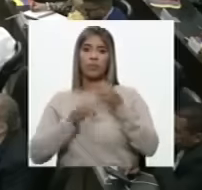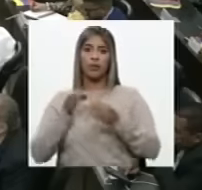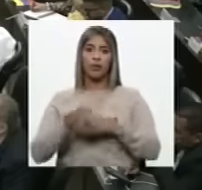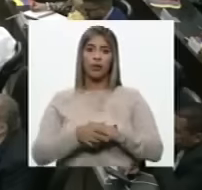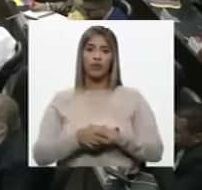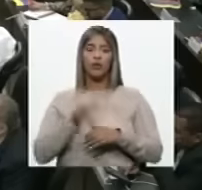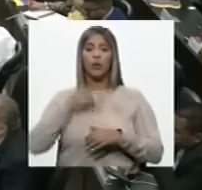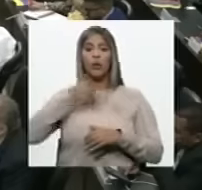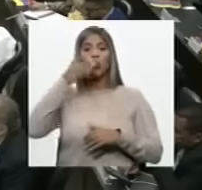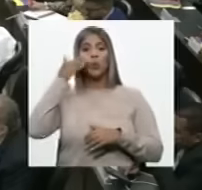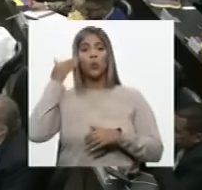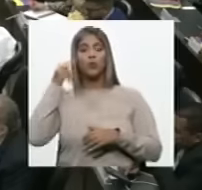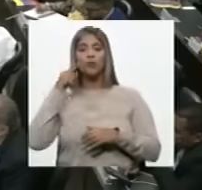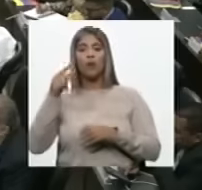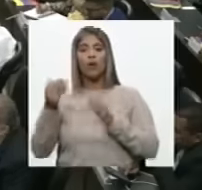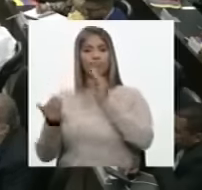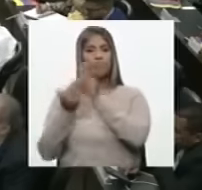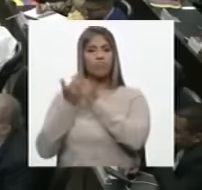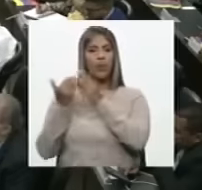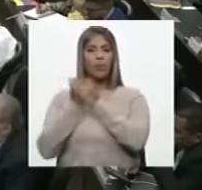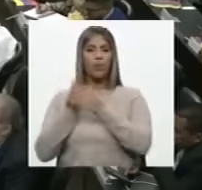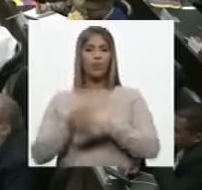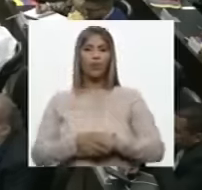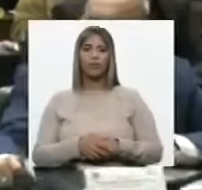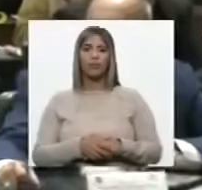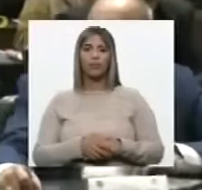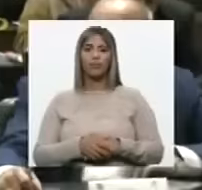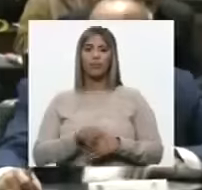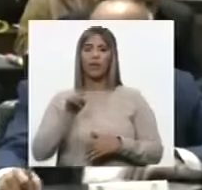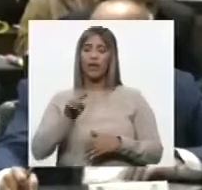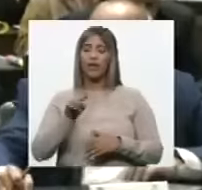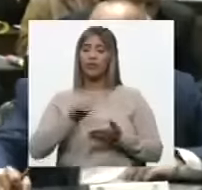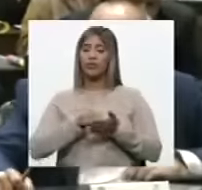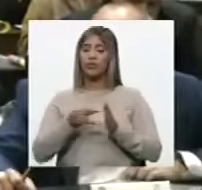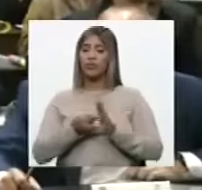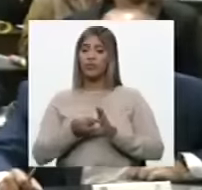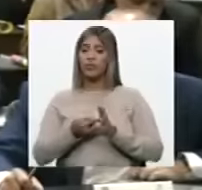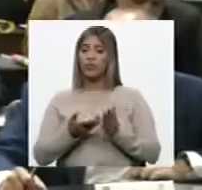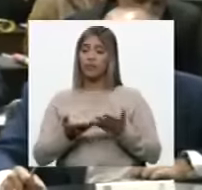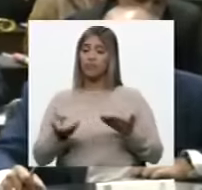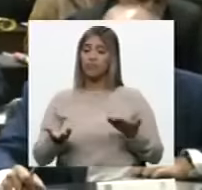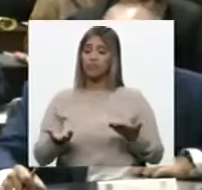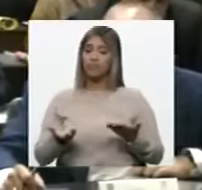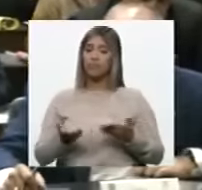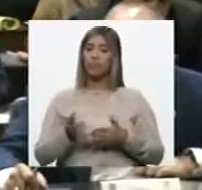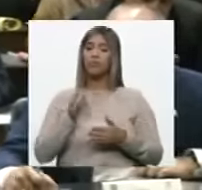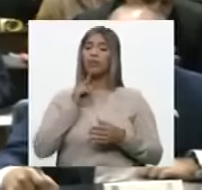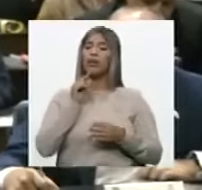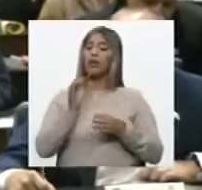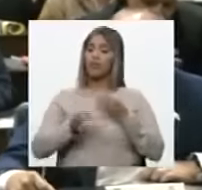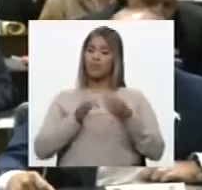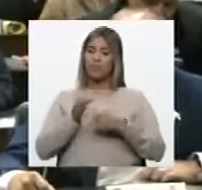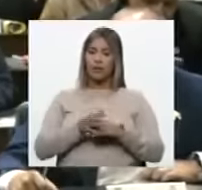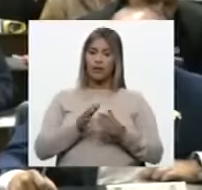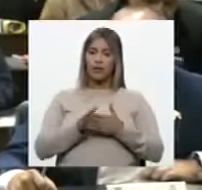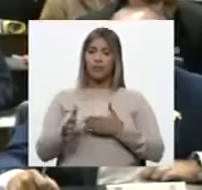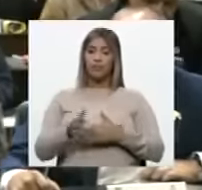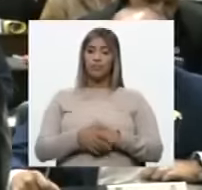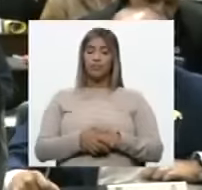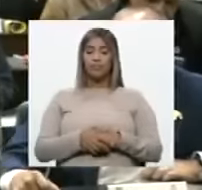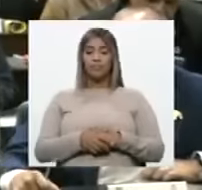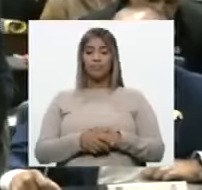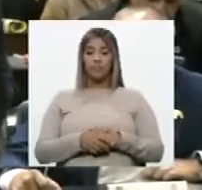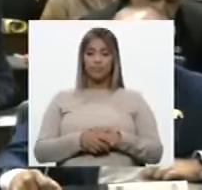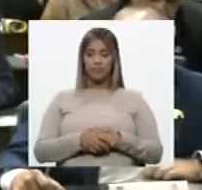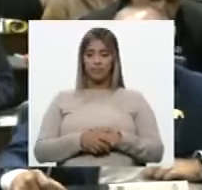que el olvido está lleno de memoria. Y eso sirve para referenciar algo